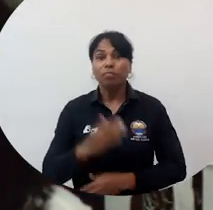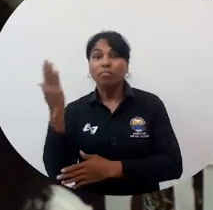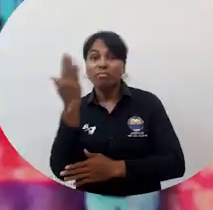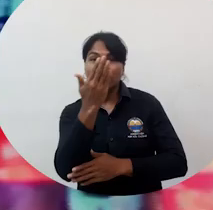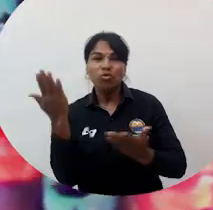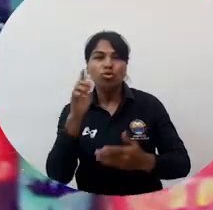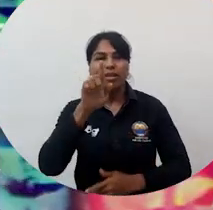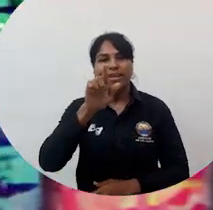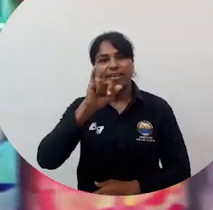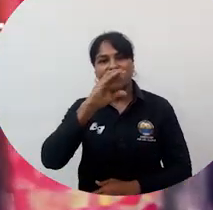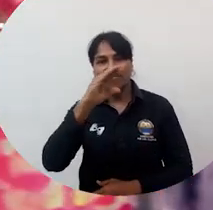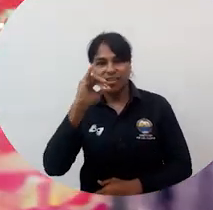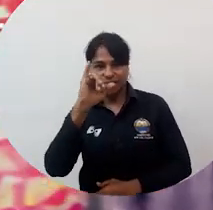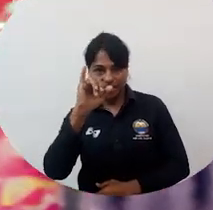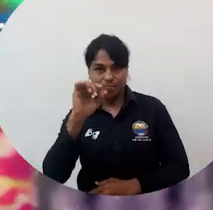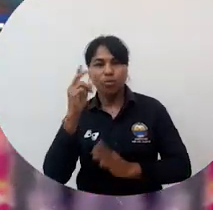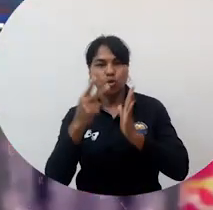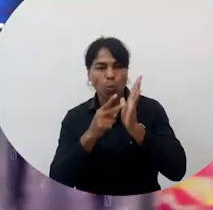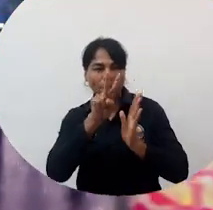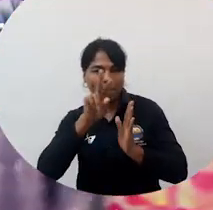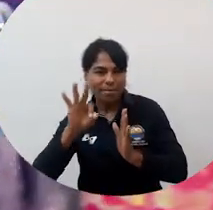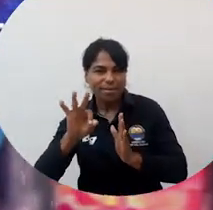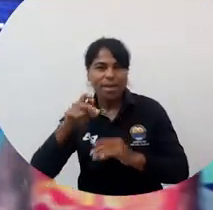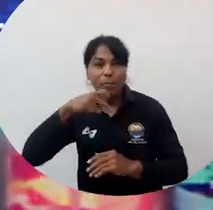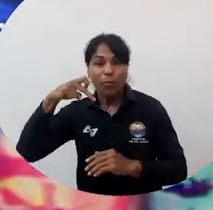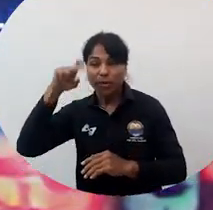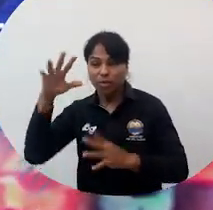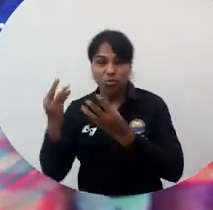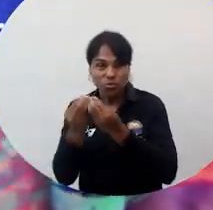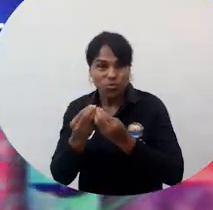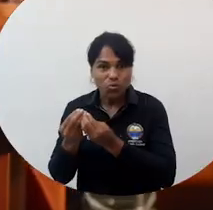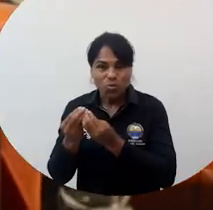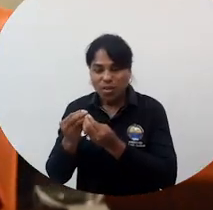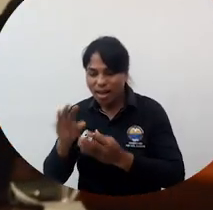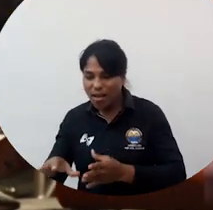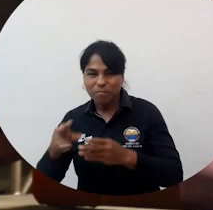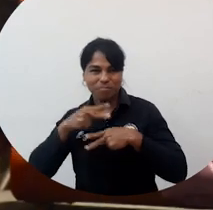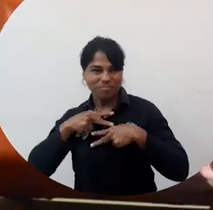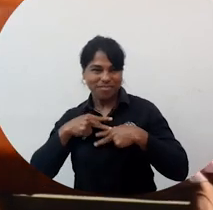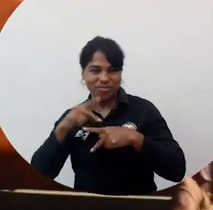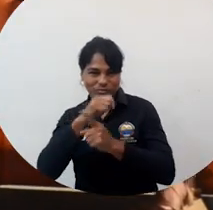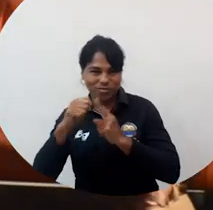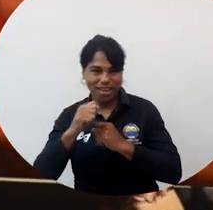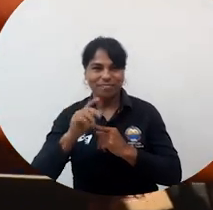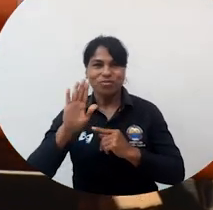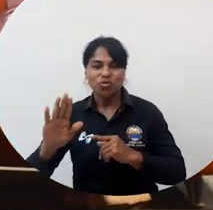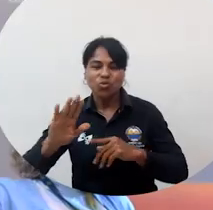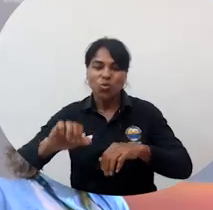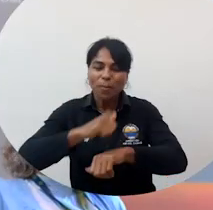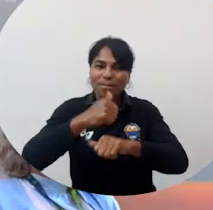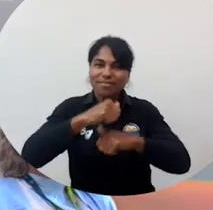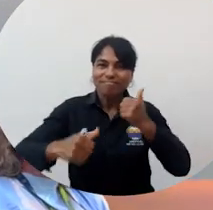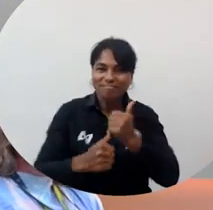al FITSI 2023 y fue producido por profesionales de la Unidad de Apropiación Social del Conocimiento, adscrita a la